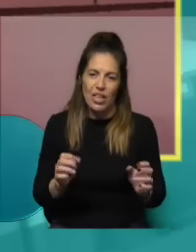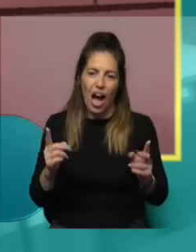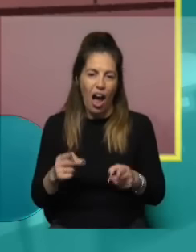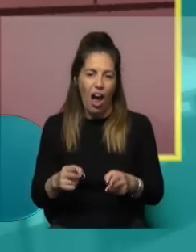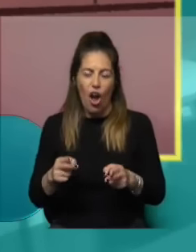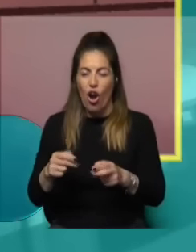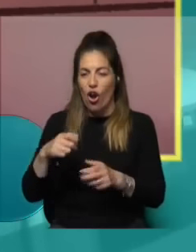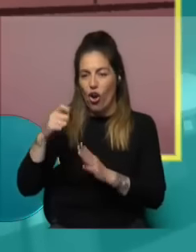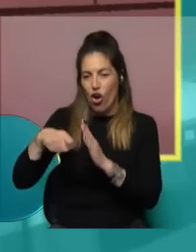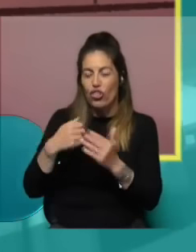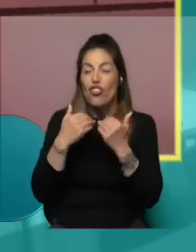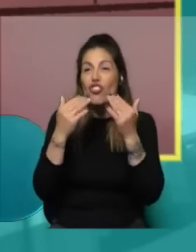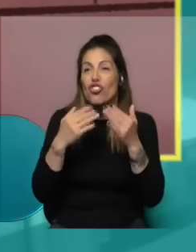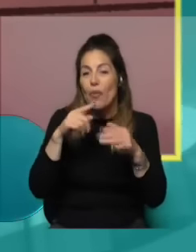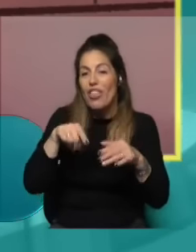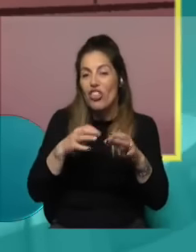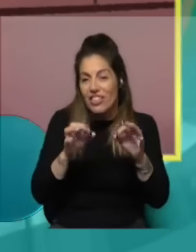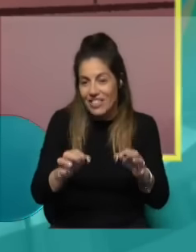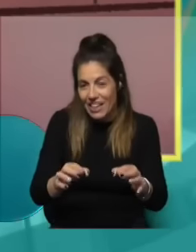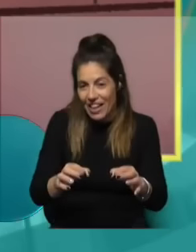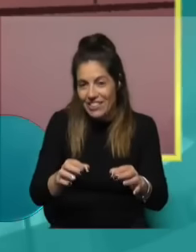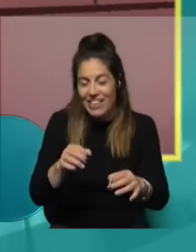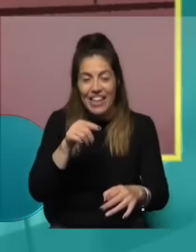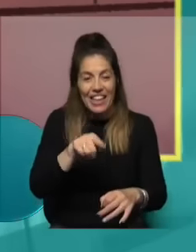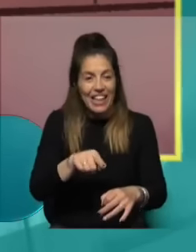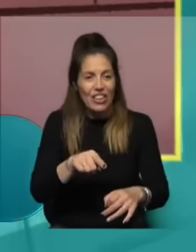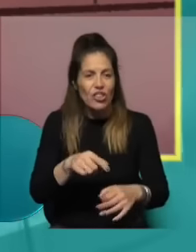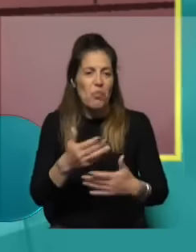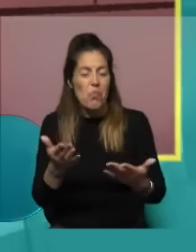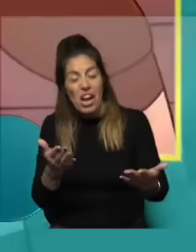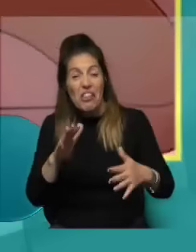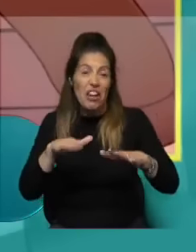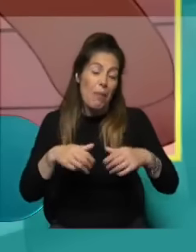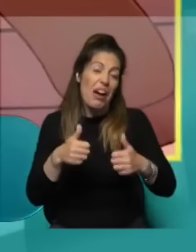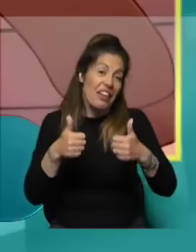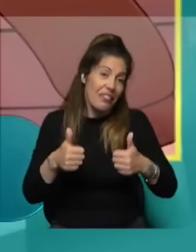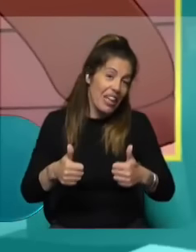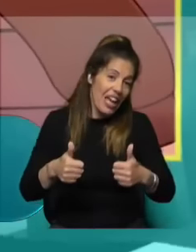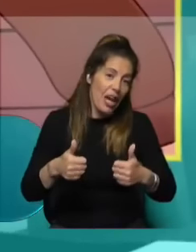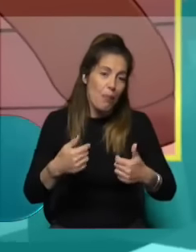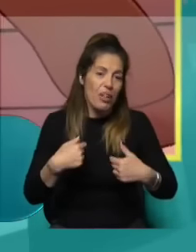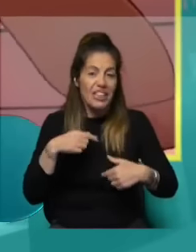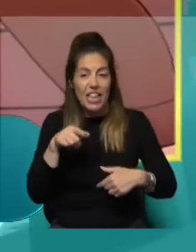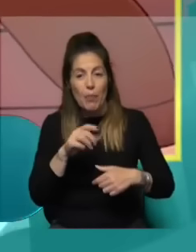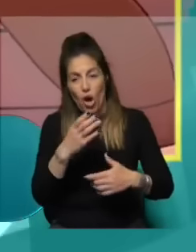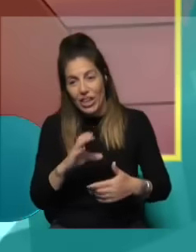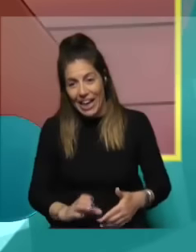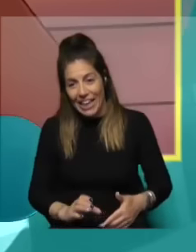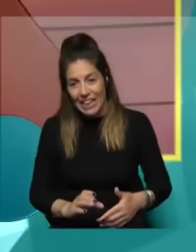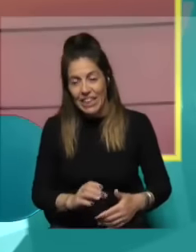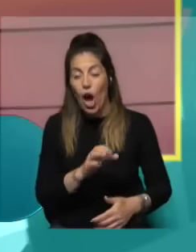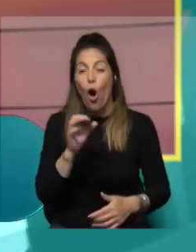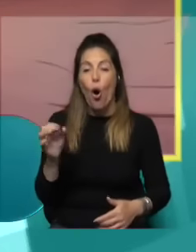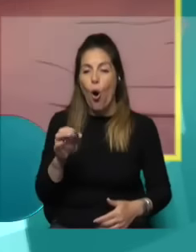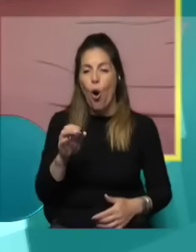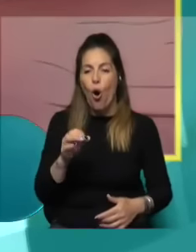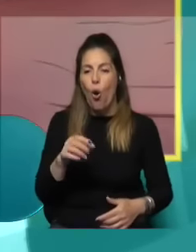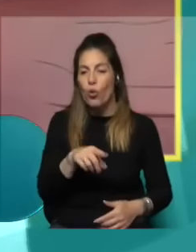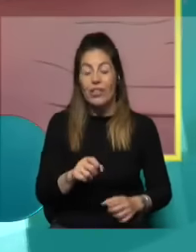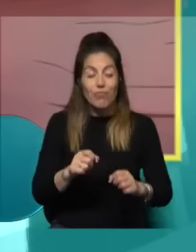hasta dónde vas a llegar. ¿Esto estaba como, bueno, capaz que andamos bien porque tenemos estas características, o esto las